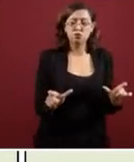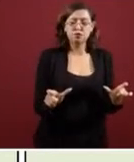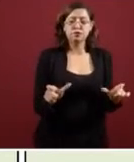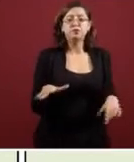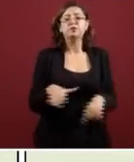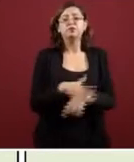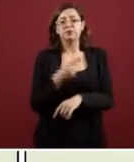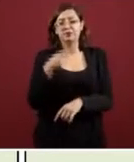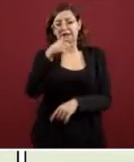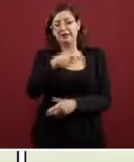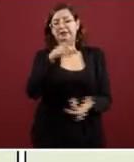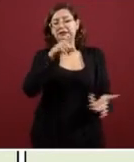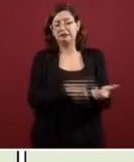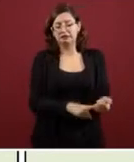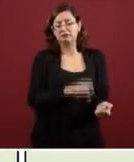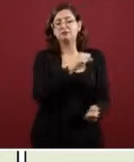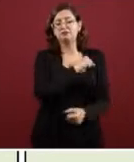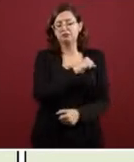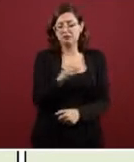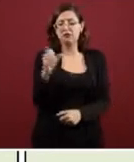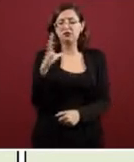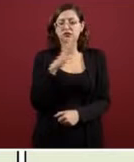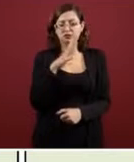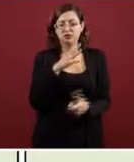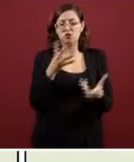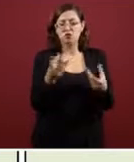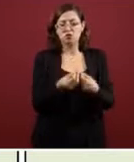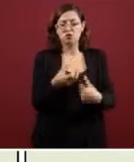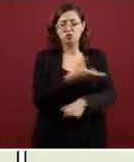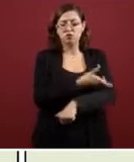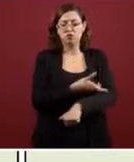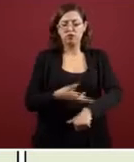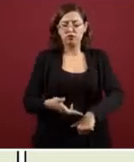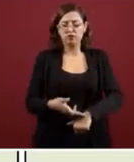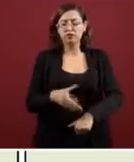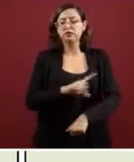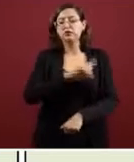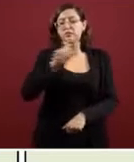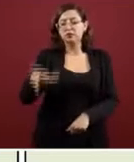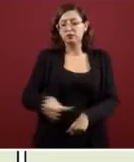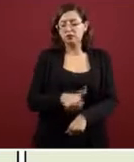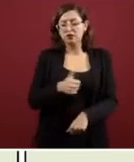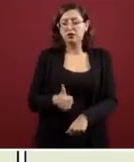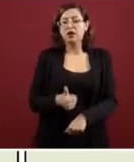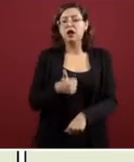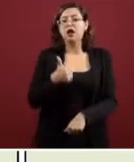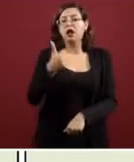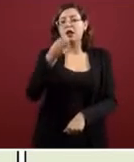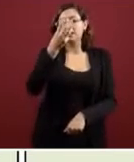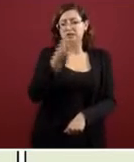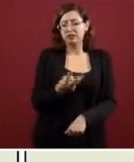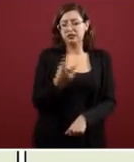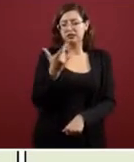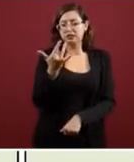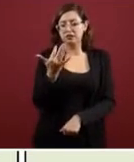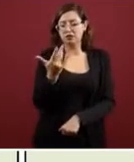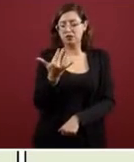el presunto delincuente ya estaba ahí, estaba en compañía de su familia. A las 15:50 horas, 20